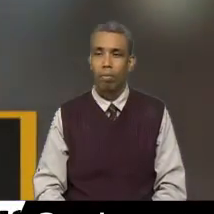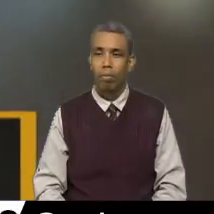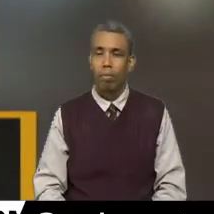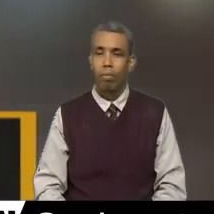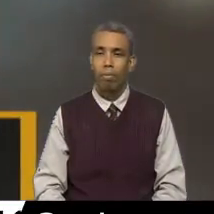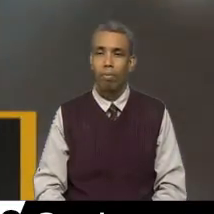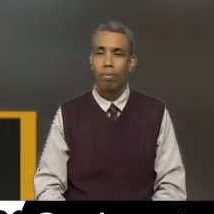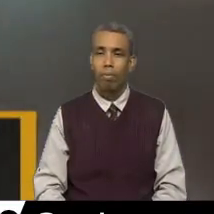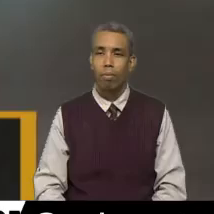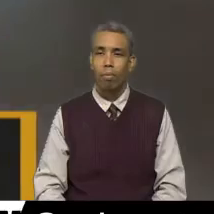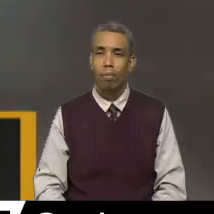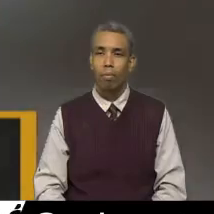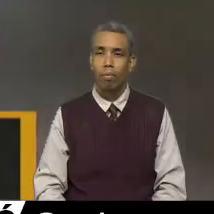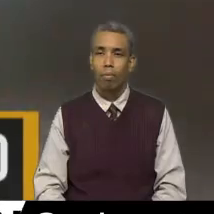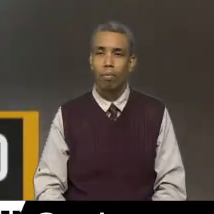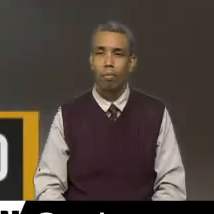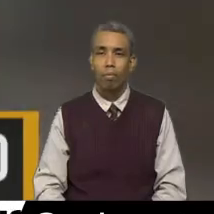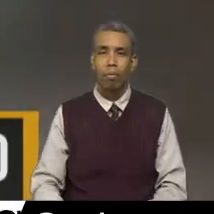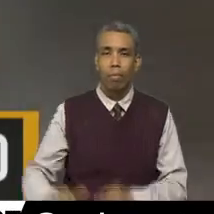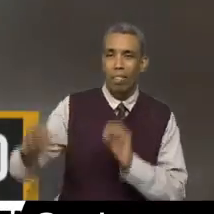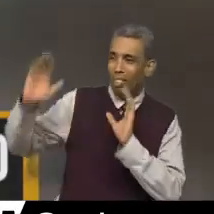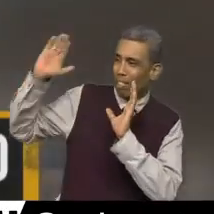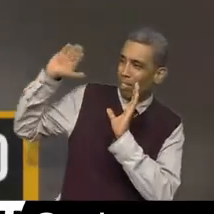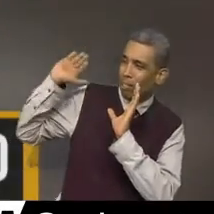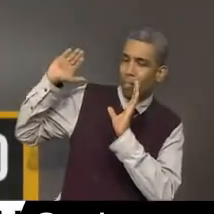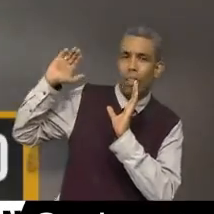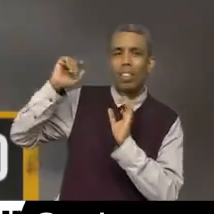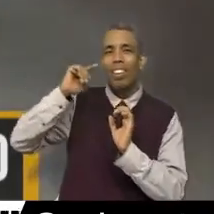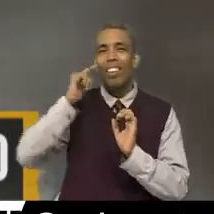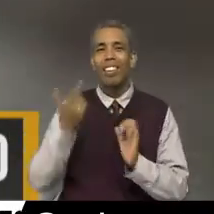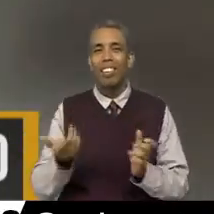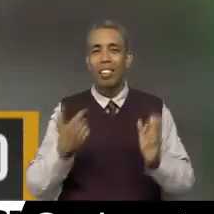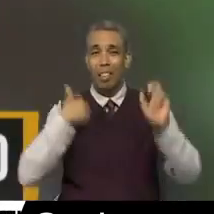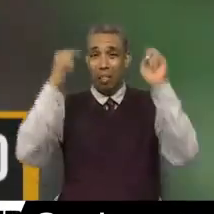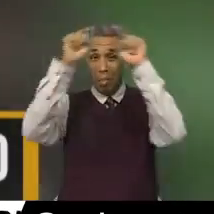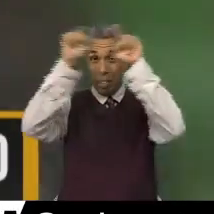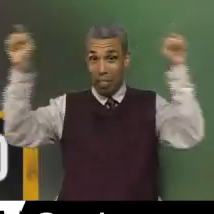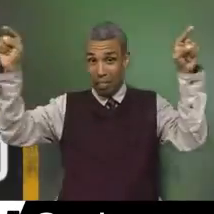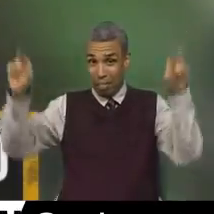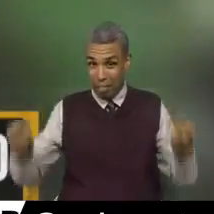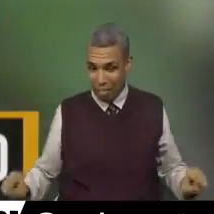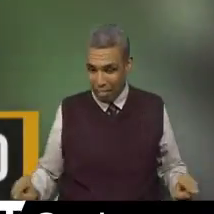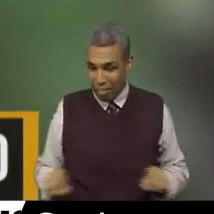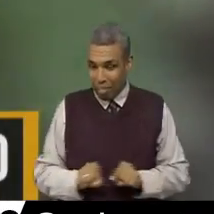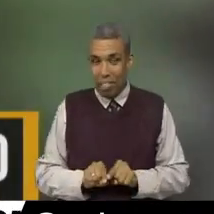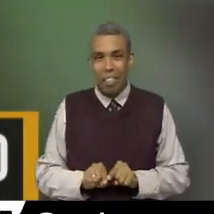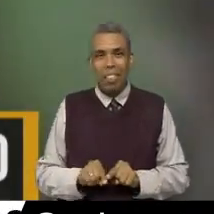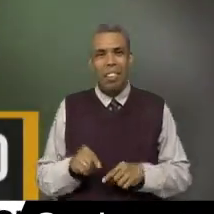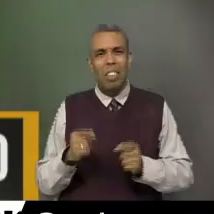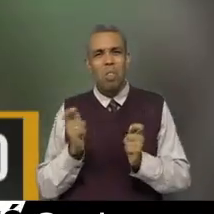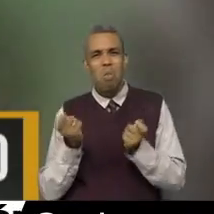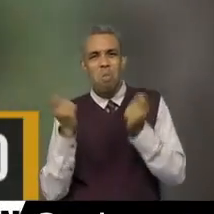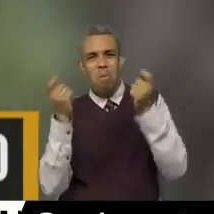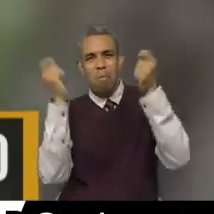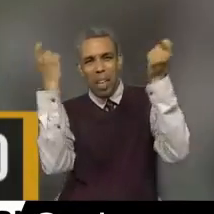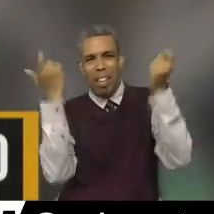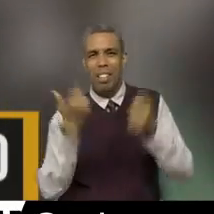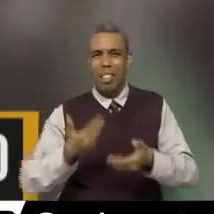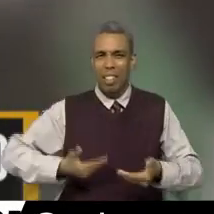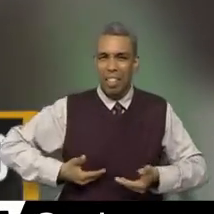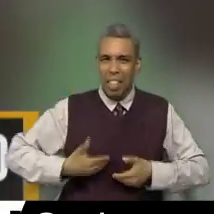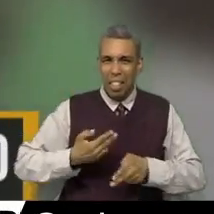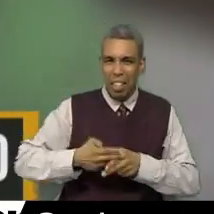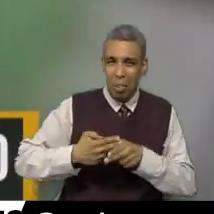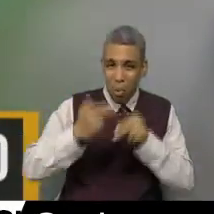delincuente lleva a cuestas el letrero del local comercial, lámina que minutos antes había arrancado. El hombre da varios pasos hasta cuando